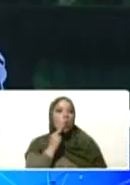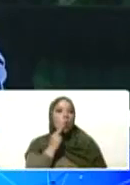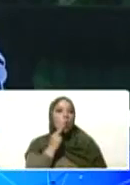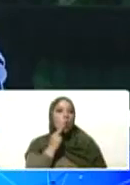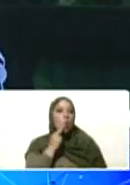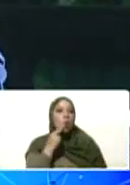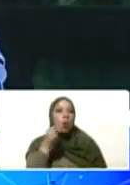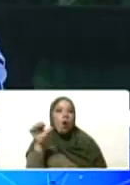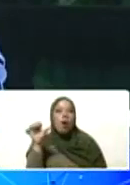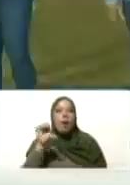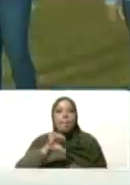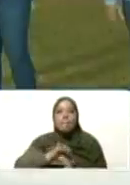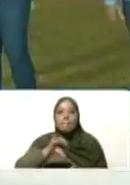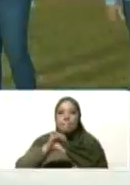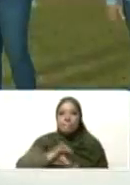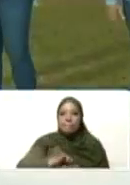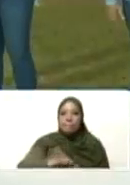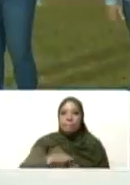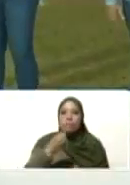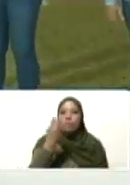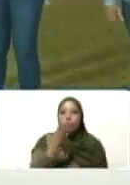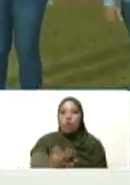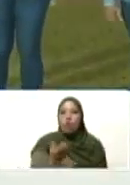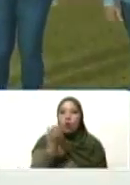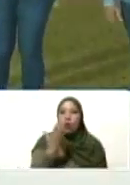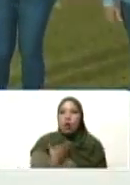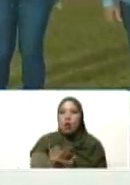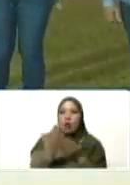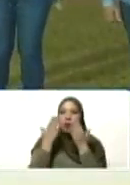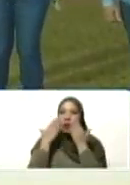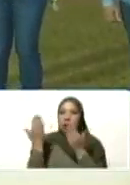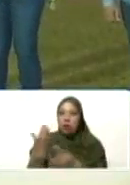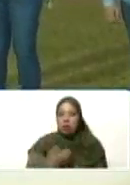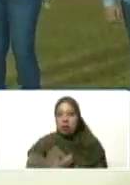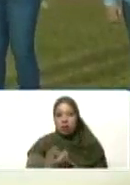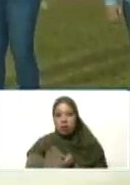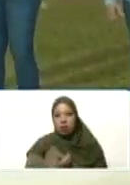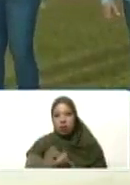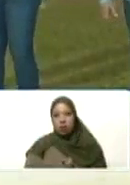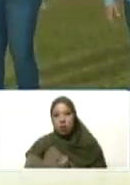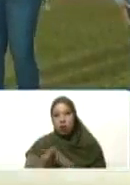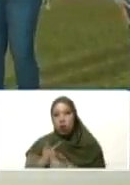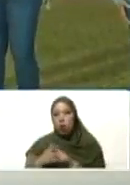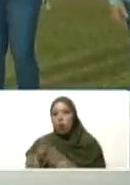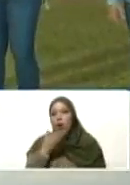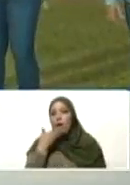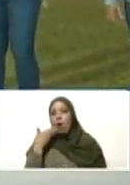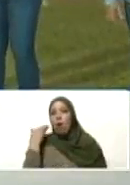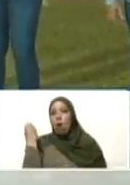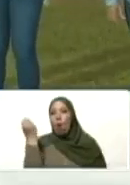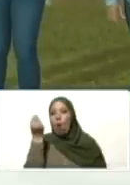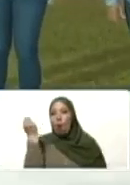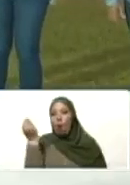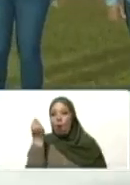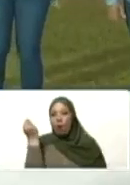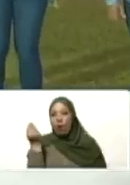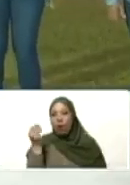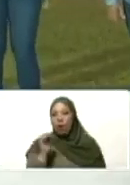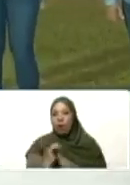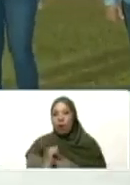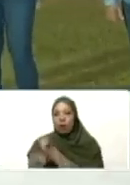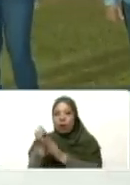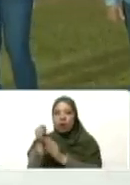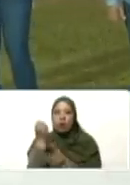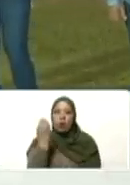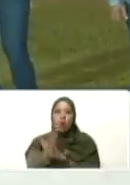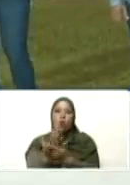capital del estado Monaga. Allá está la alcaldesa, otra joven lideresa. En Monagas